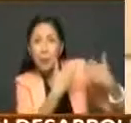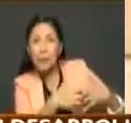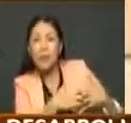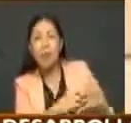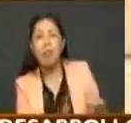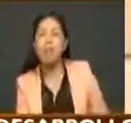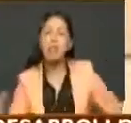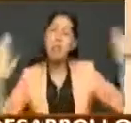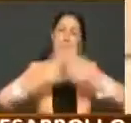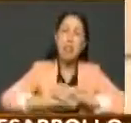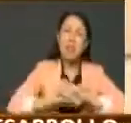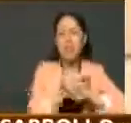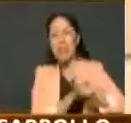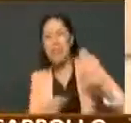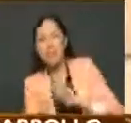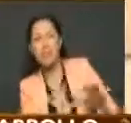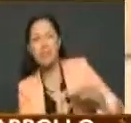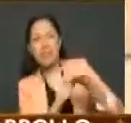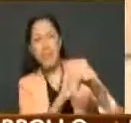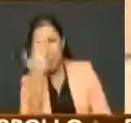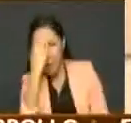fachada del cartel de Medellín.